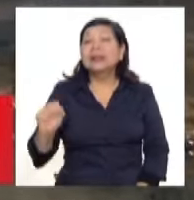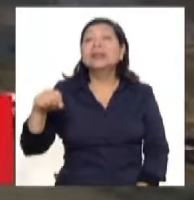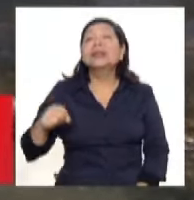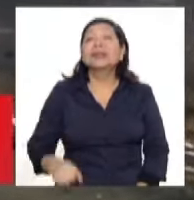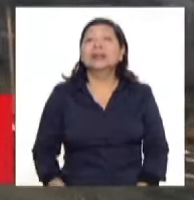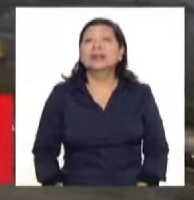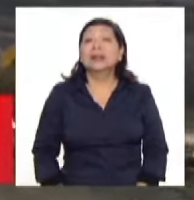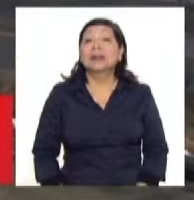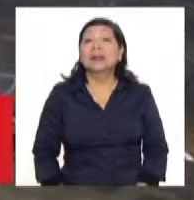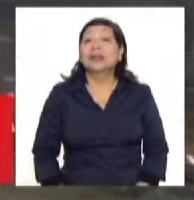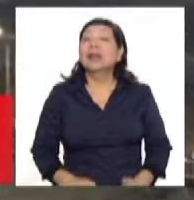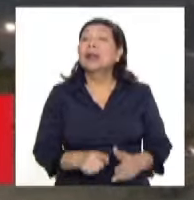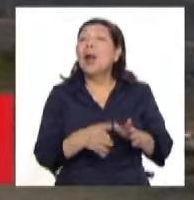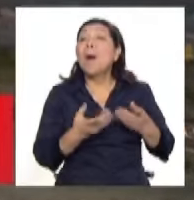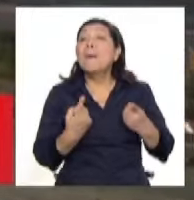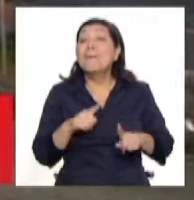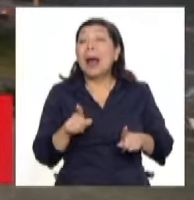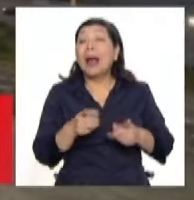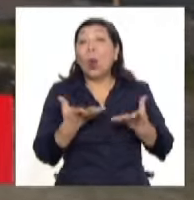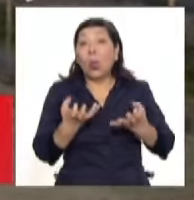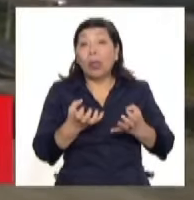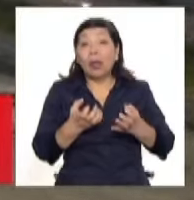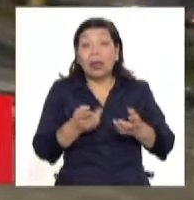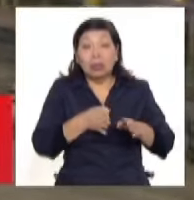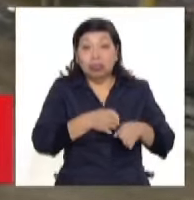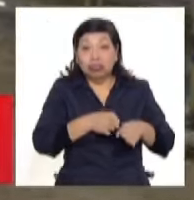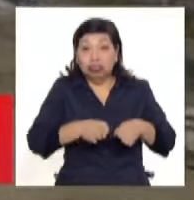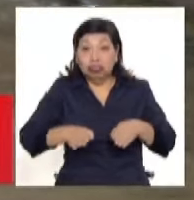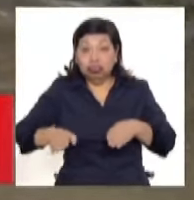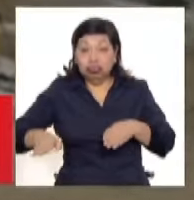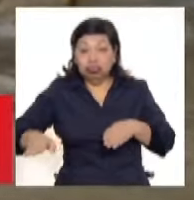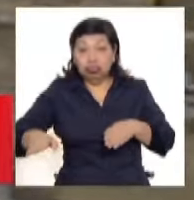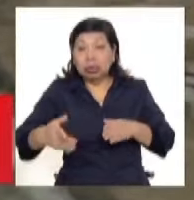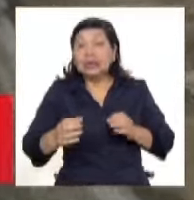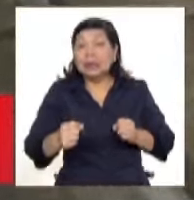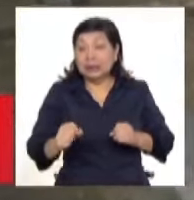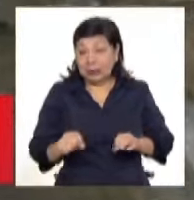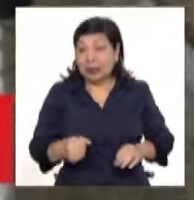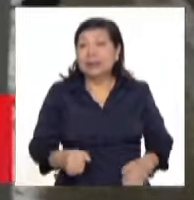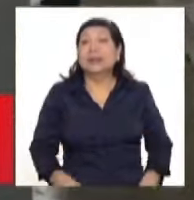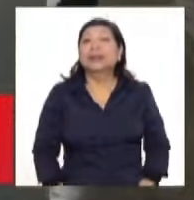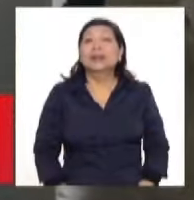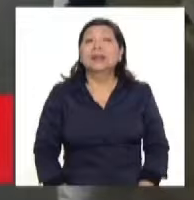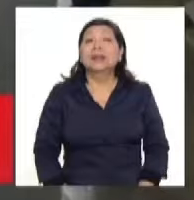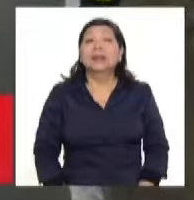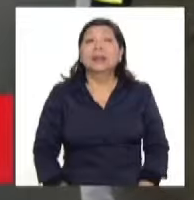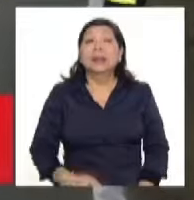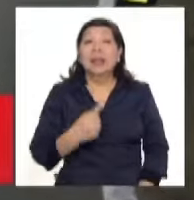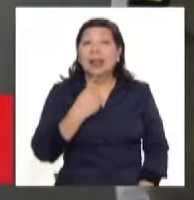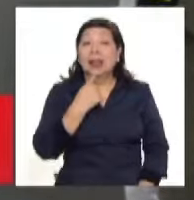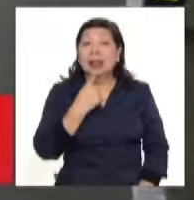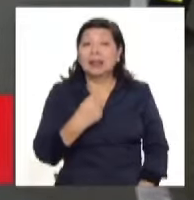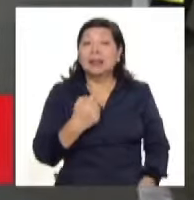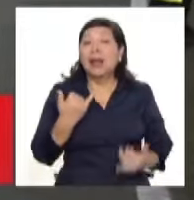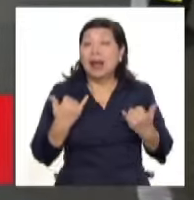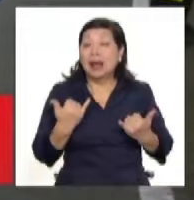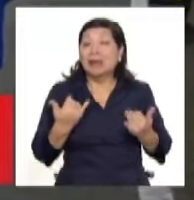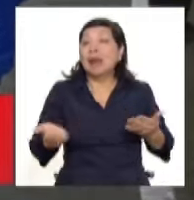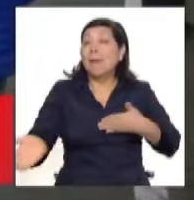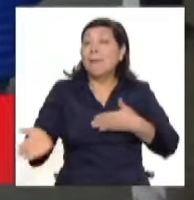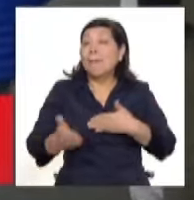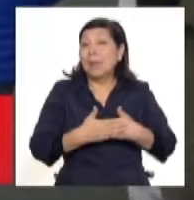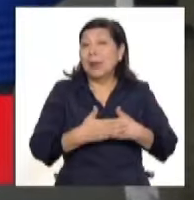Efectivamente, para aquellos que se dirigen hacia el Callao, la vía va a estar habilitada, y reiteramos lo que la doctora Elvira Moscoso señalaba, que este cierre